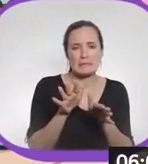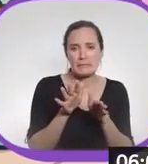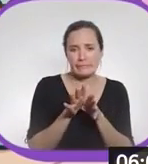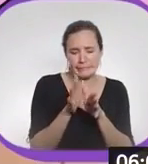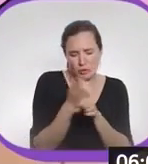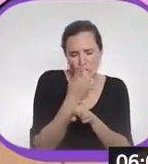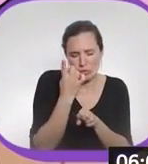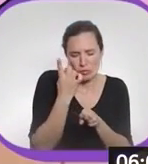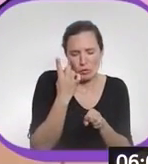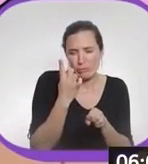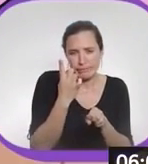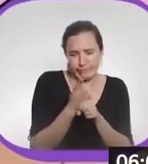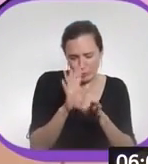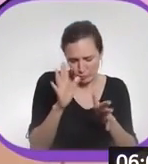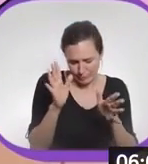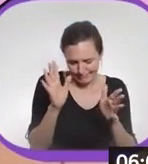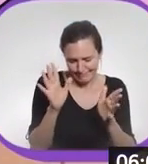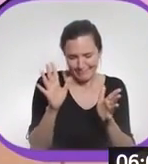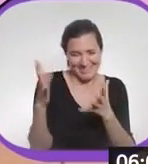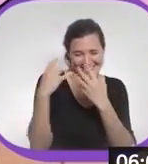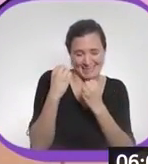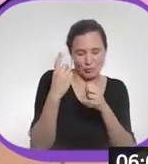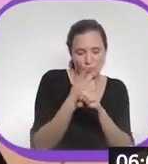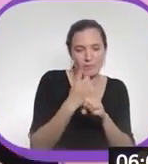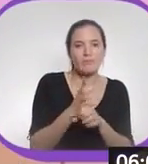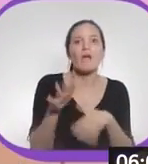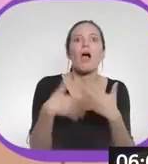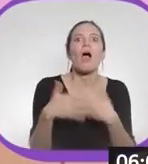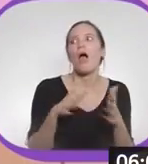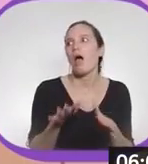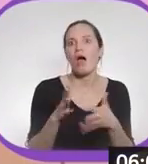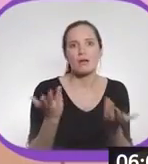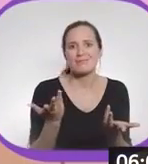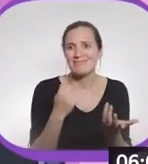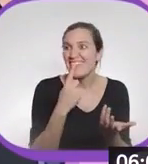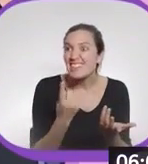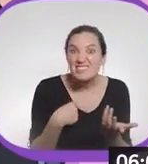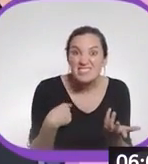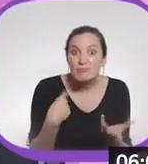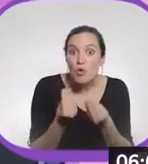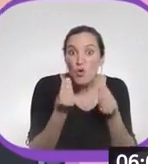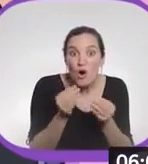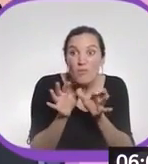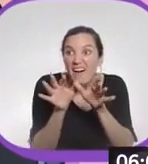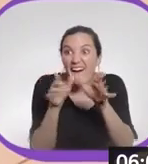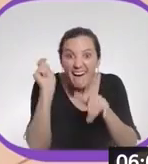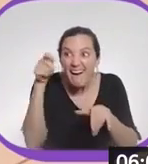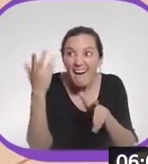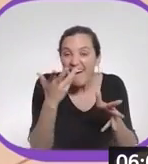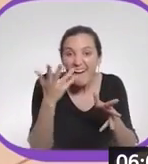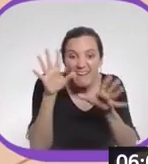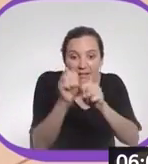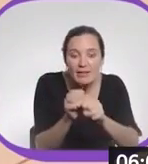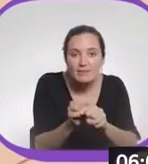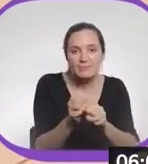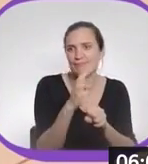¡Ah! ¡Está bien! ¡No puedo desafiarte sin que mi biberón me ataque! ¡Déjate jugar y dime cómo atrapar las hadas del tonto! Si te